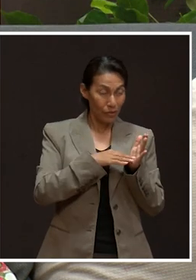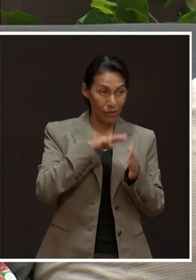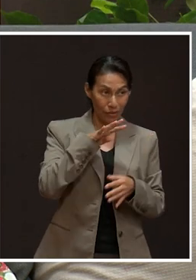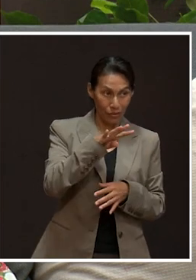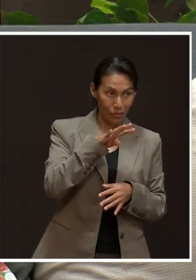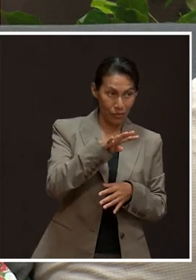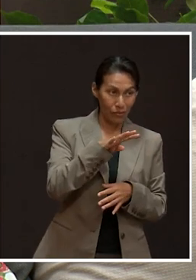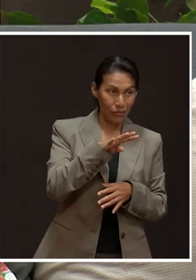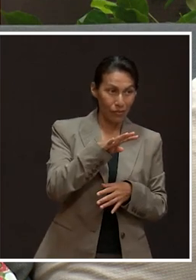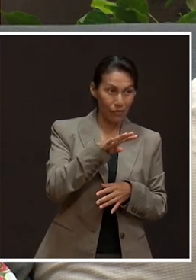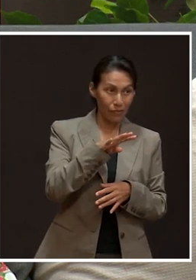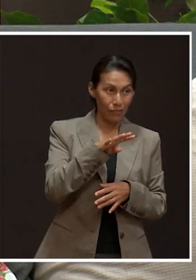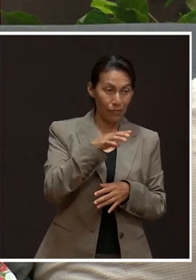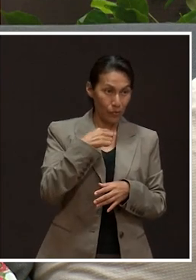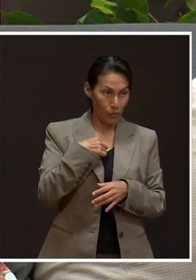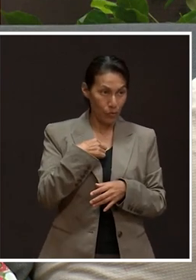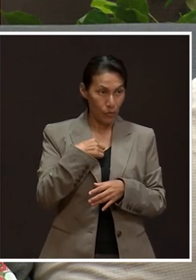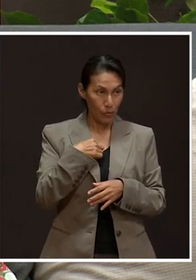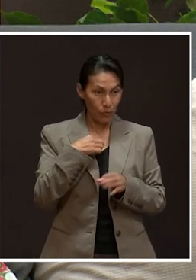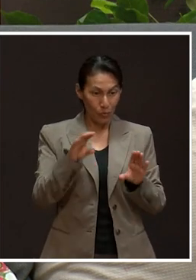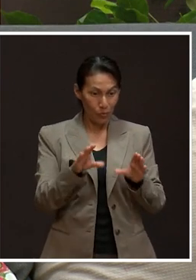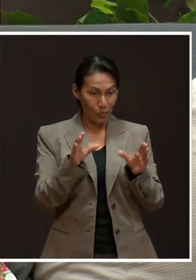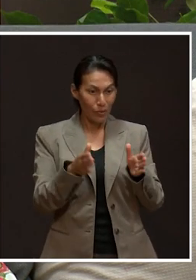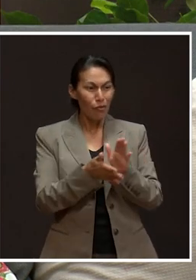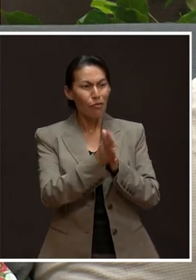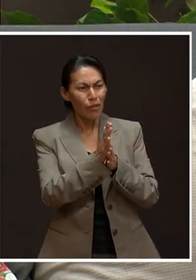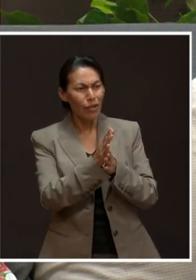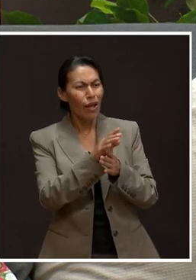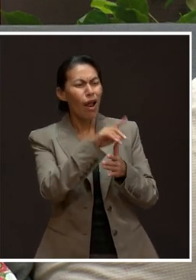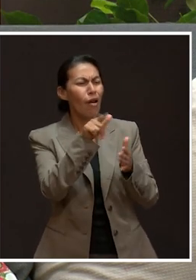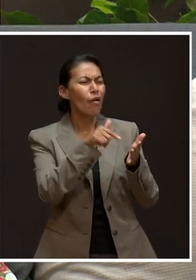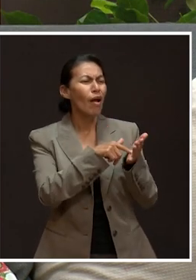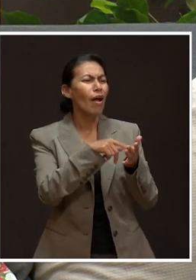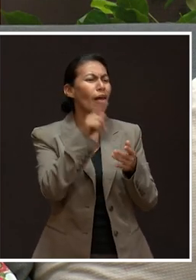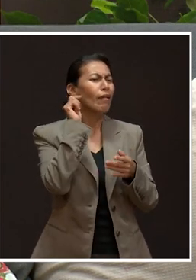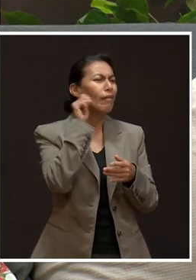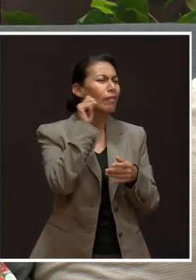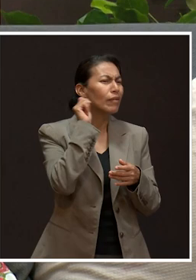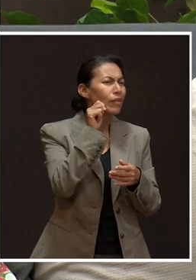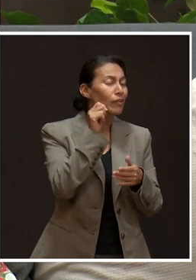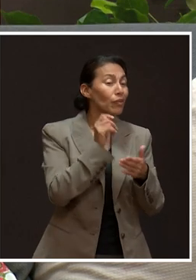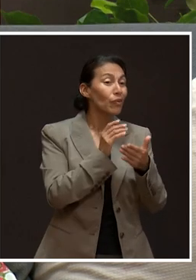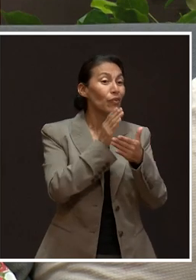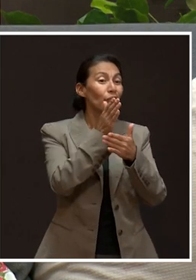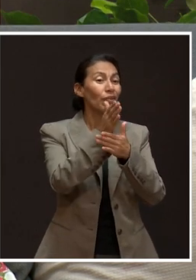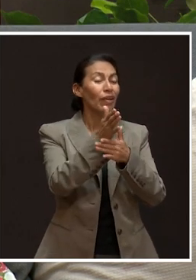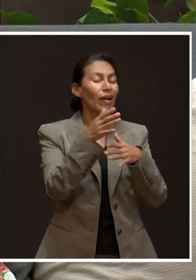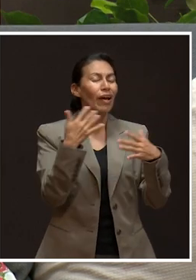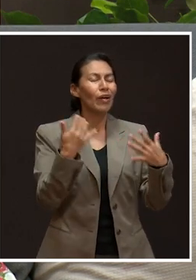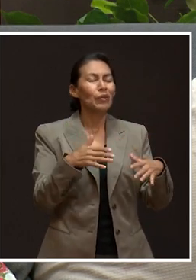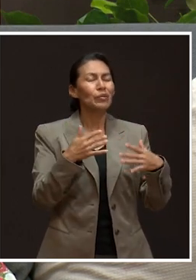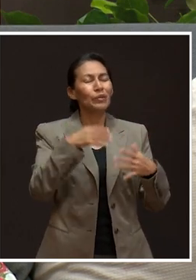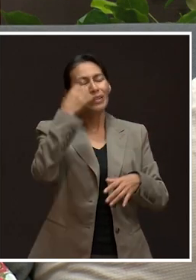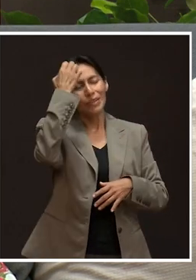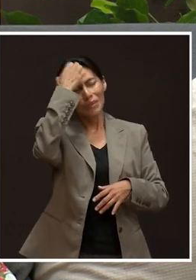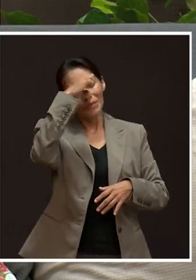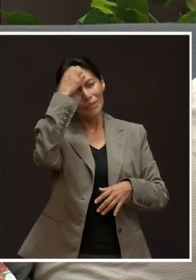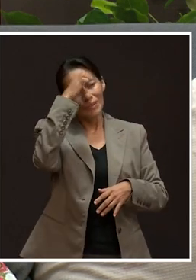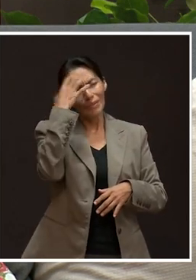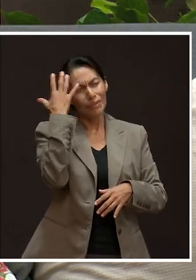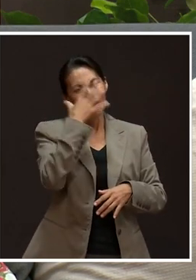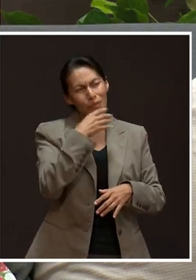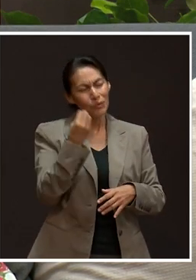fue cuando fui a colportar en Tabasco. Ok. Entonces, fue una